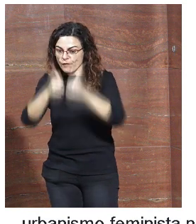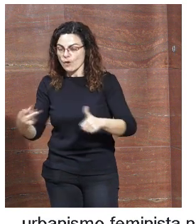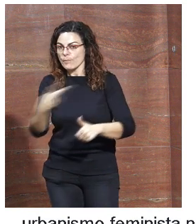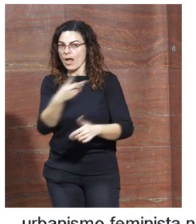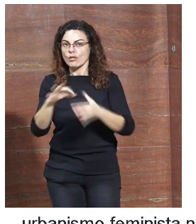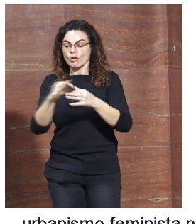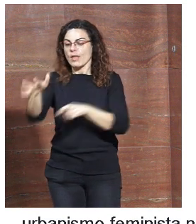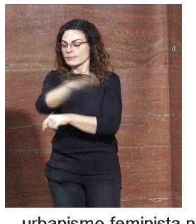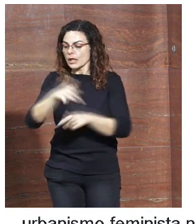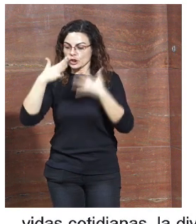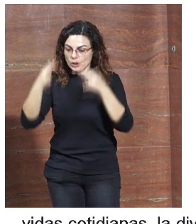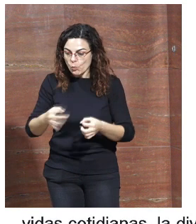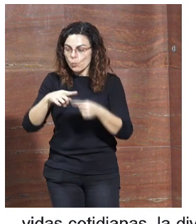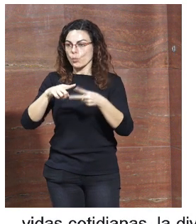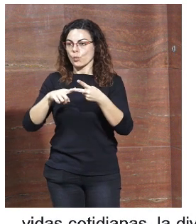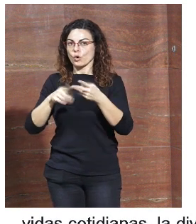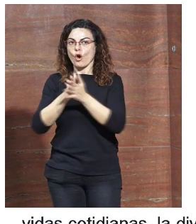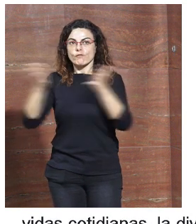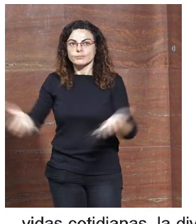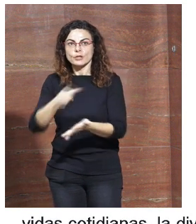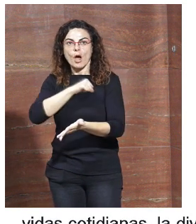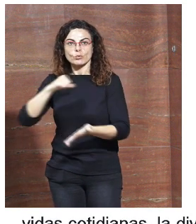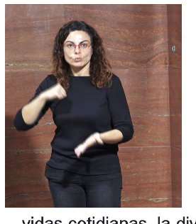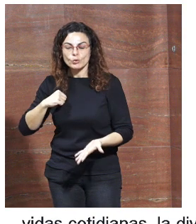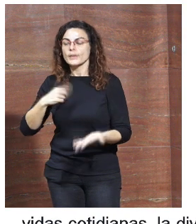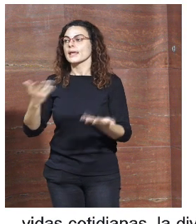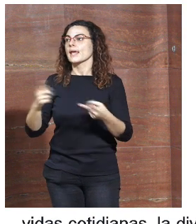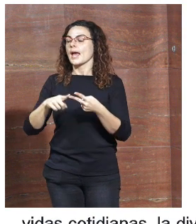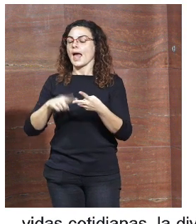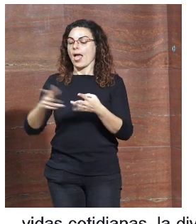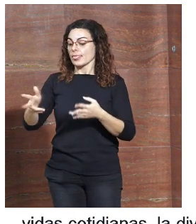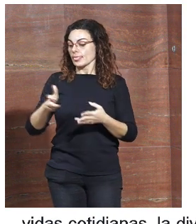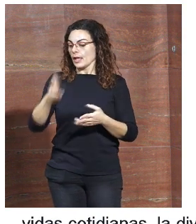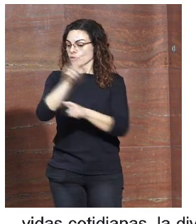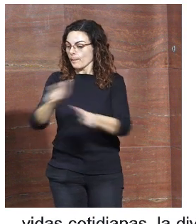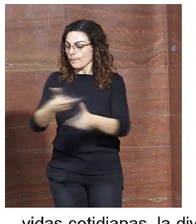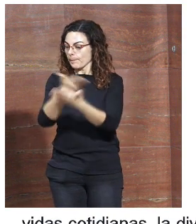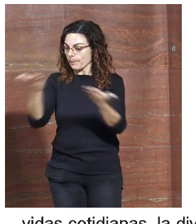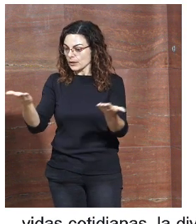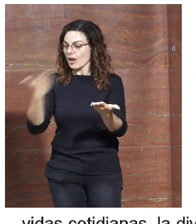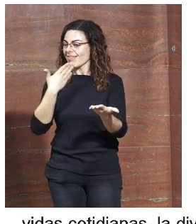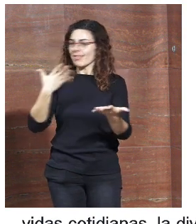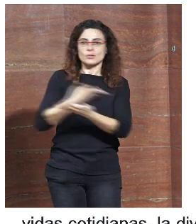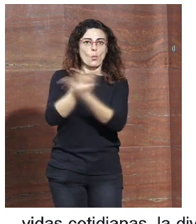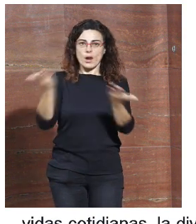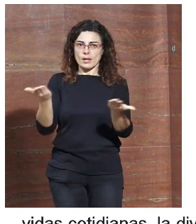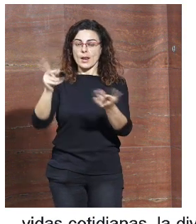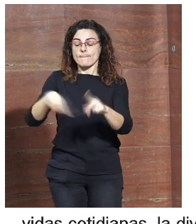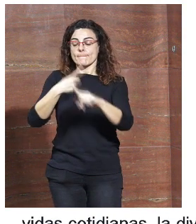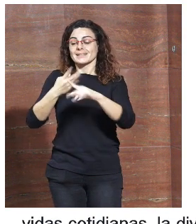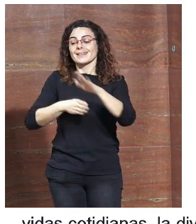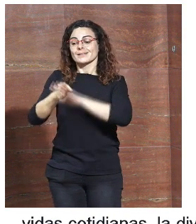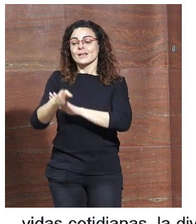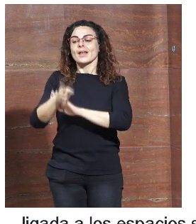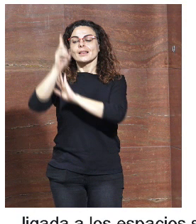espacios también seguros, ¿no?, que fomenten la autonomía, que garanticen los derechos de todas las personas de todas las edades, ¿no? Y la accesibilidad pues